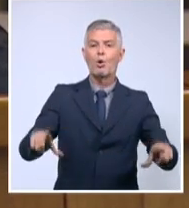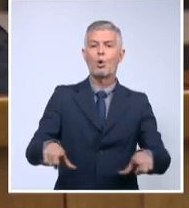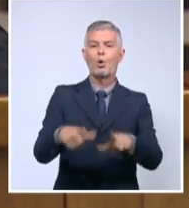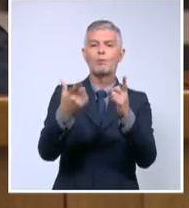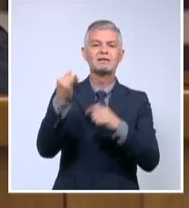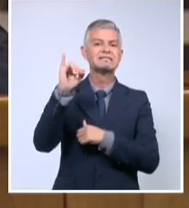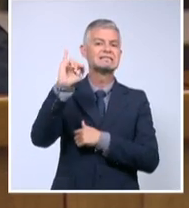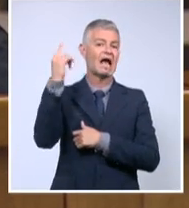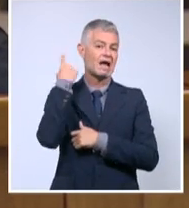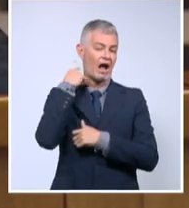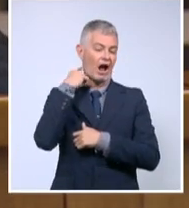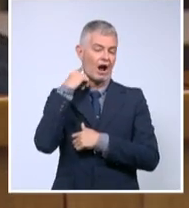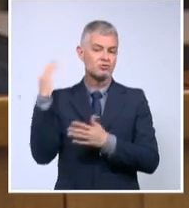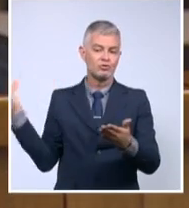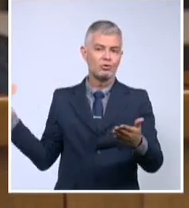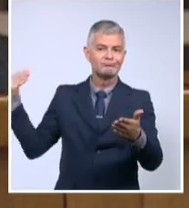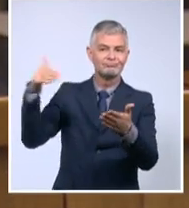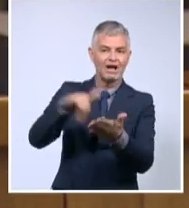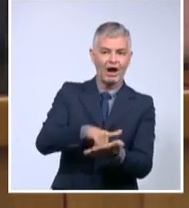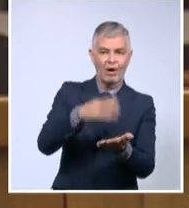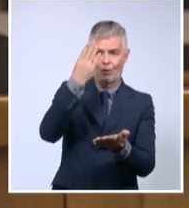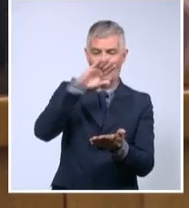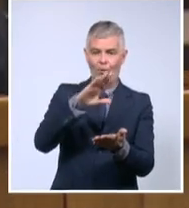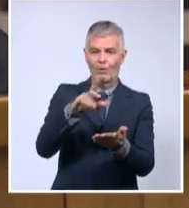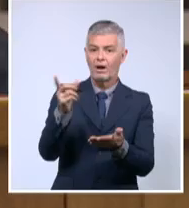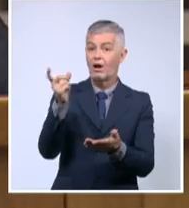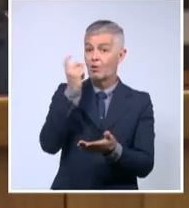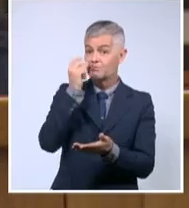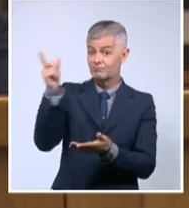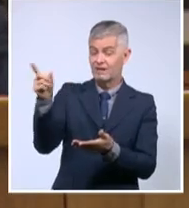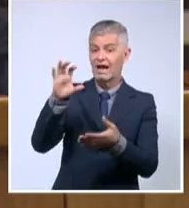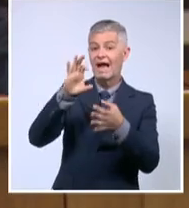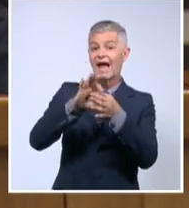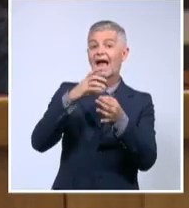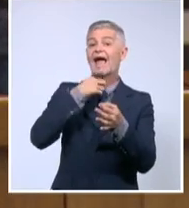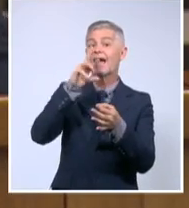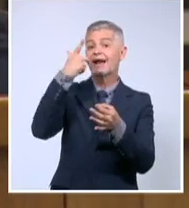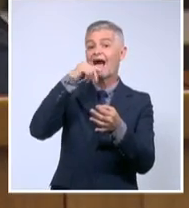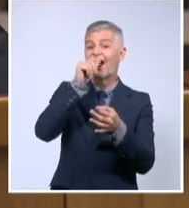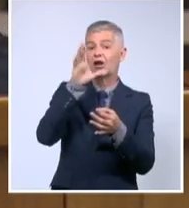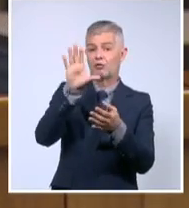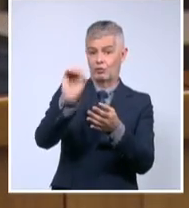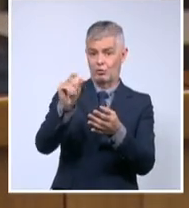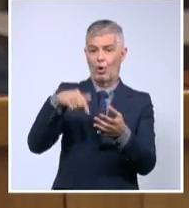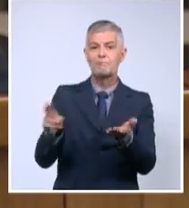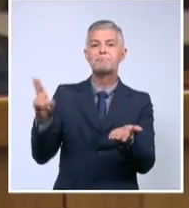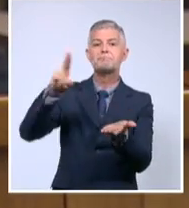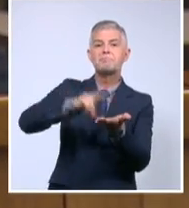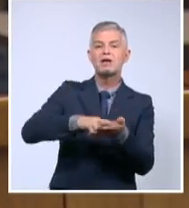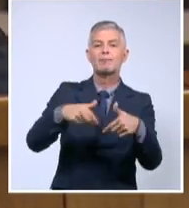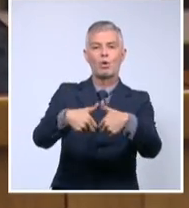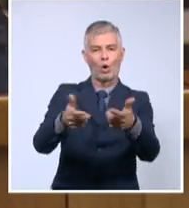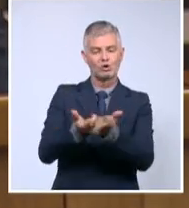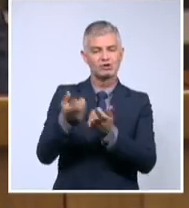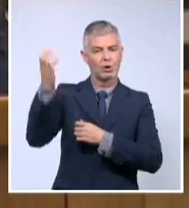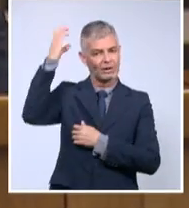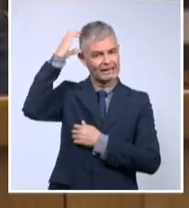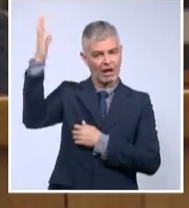de su regreso a la patria, con el compañero Gerardo Hernández Norbelo como miembro de nuestro Consejo de